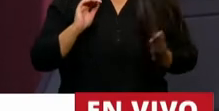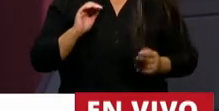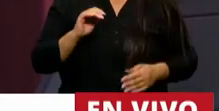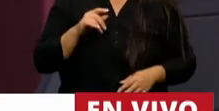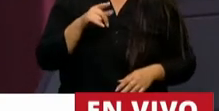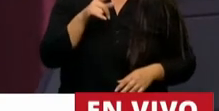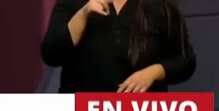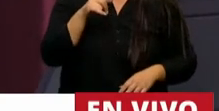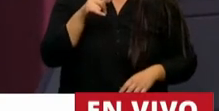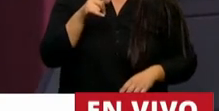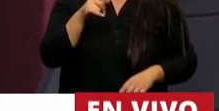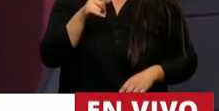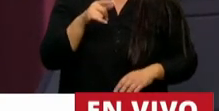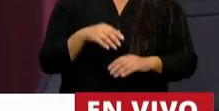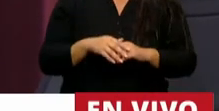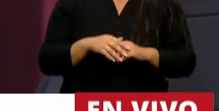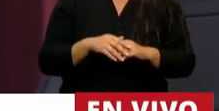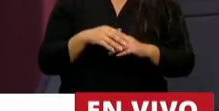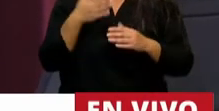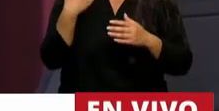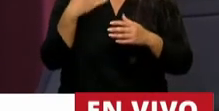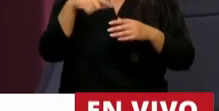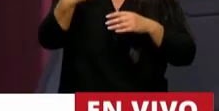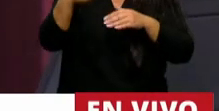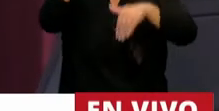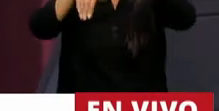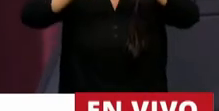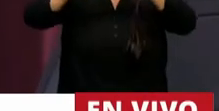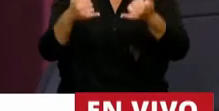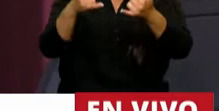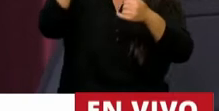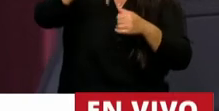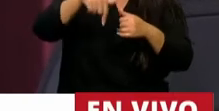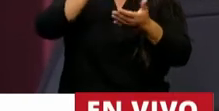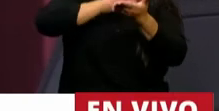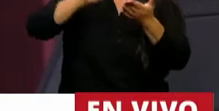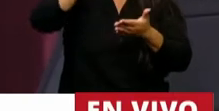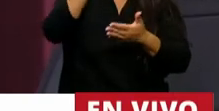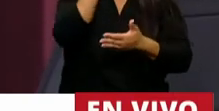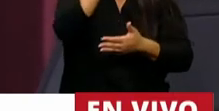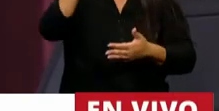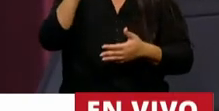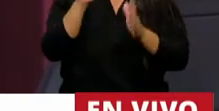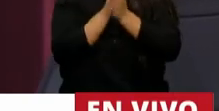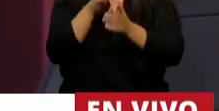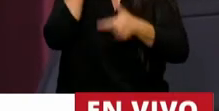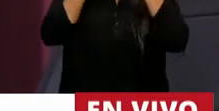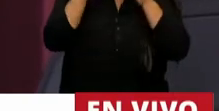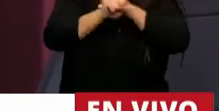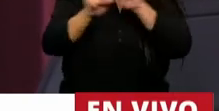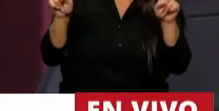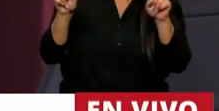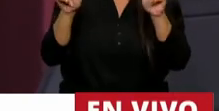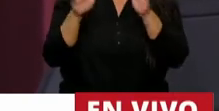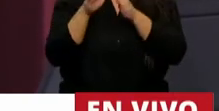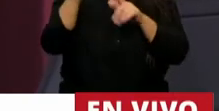estar logueados para poder votar después. Ahora sí, diputado Carro, no se ría mucho porque no